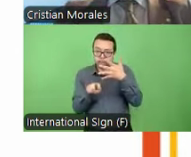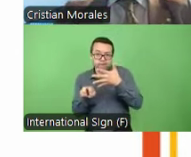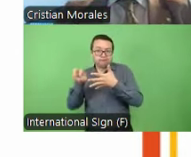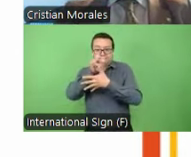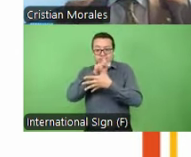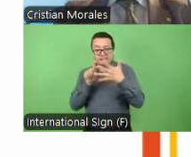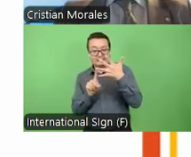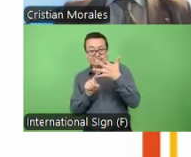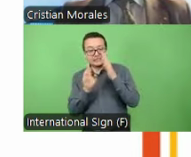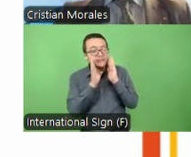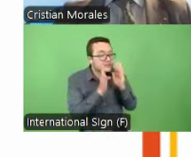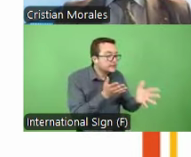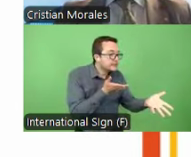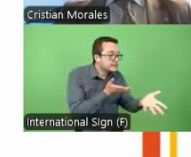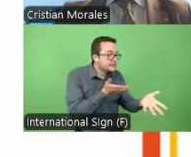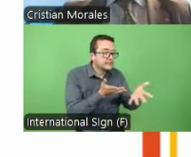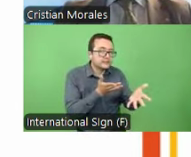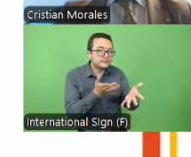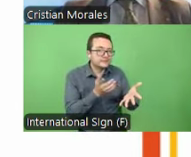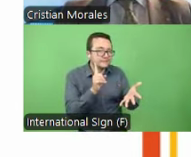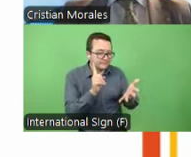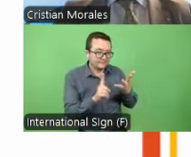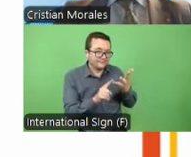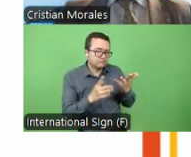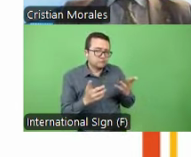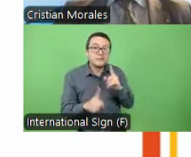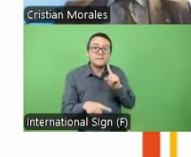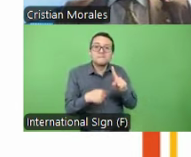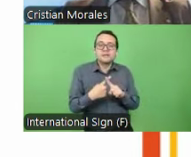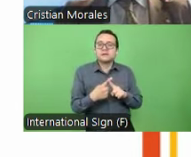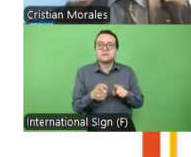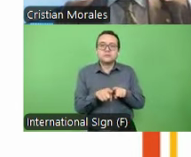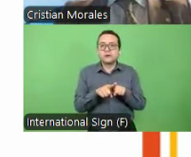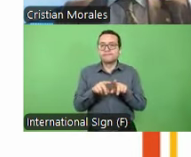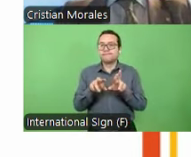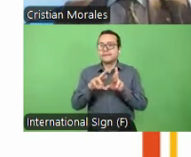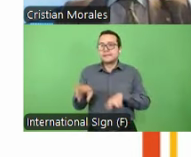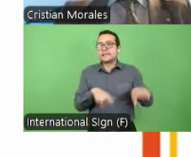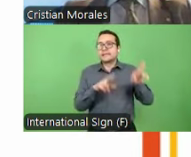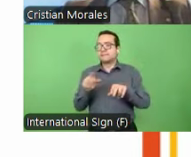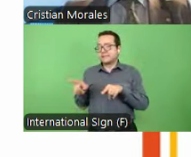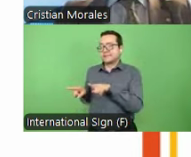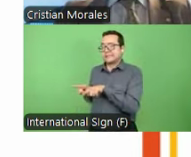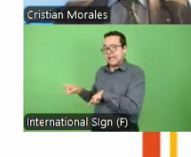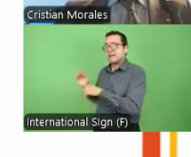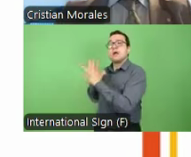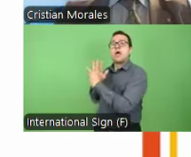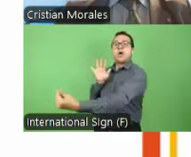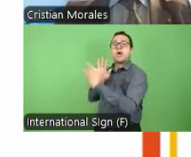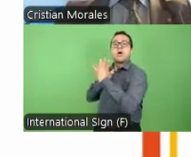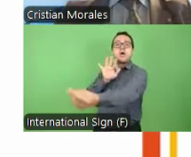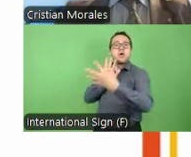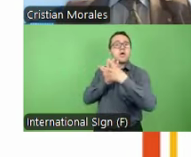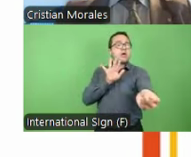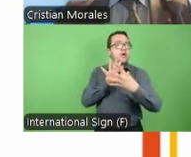evitar dû la reproducción de au recetas y la besoin necesidad de de partir sobre el análisis reproduire des particular que recettes